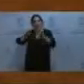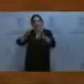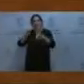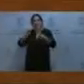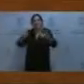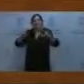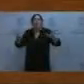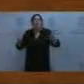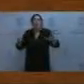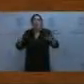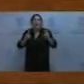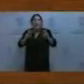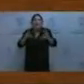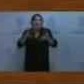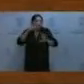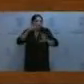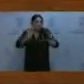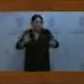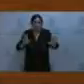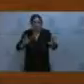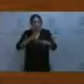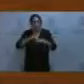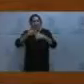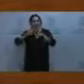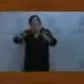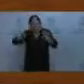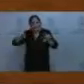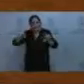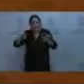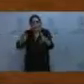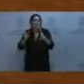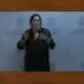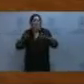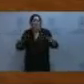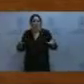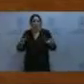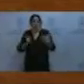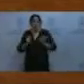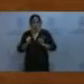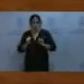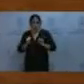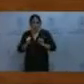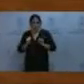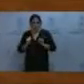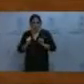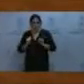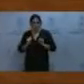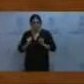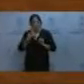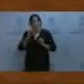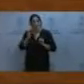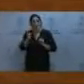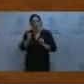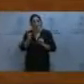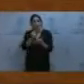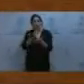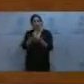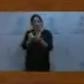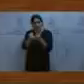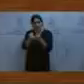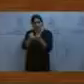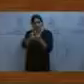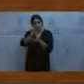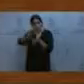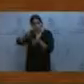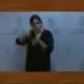materia. Pero ¿qué reportó para la empresa pública SOCEPSA ese máster? Y oiga, dígame una cosa. Aparte de la matrícula, ¿pagaron, por ejemplo,